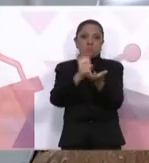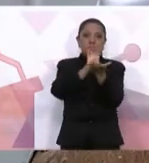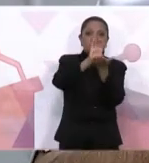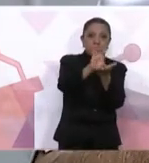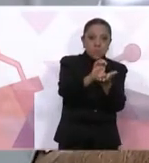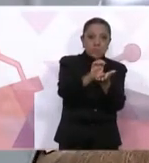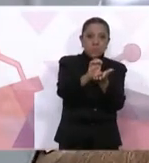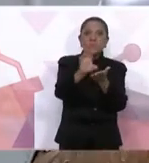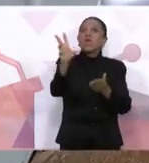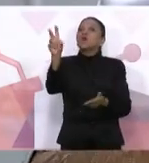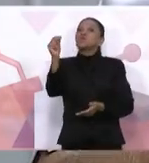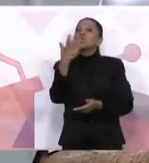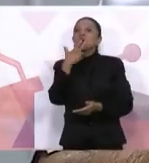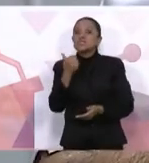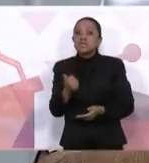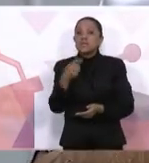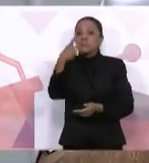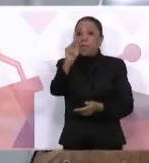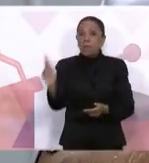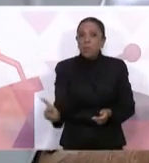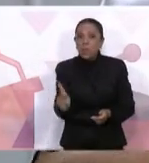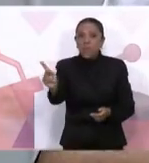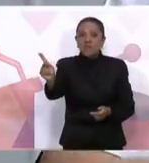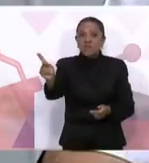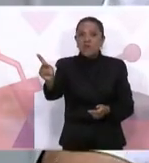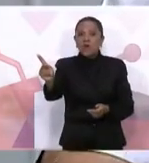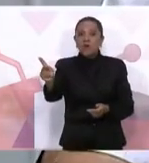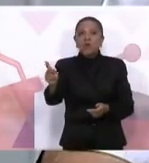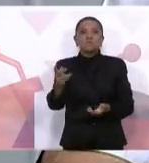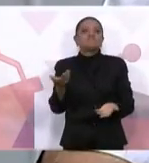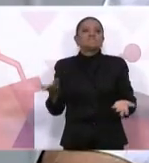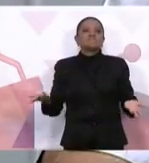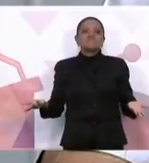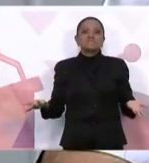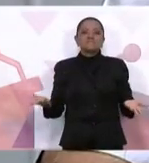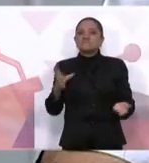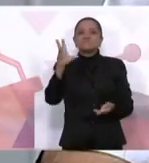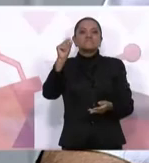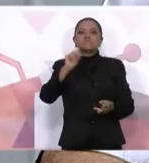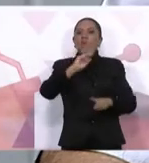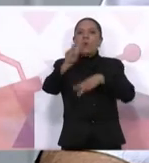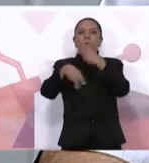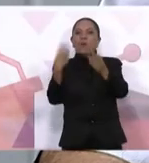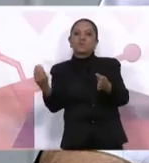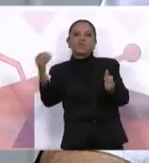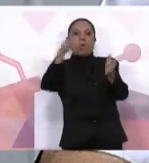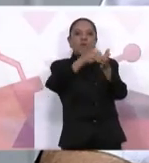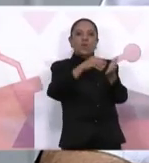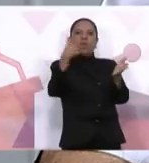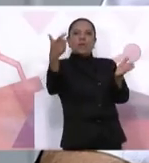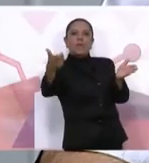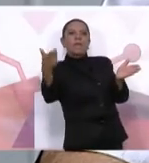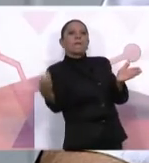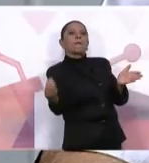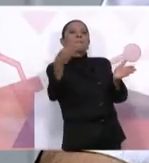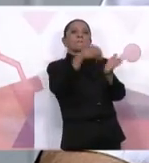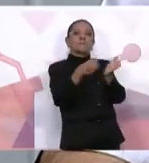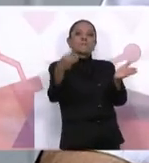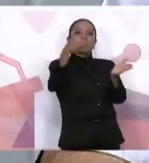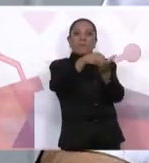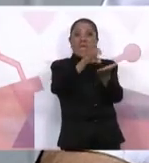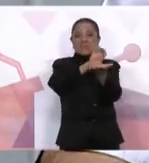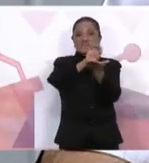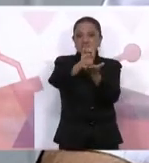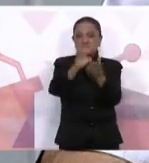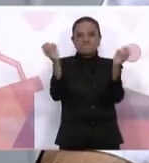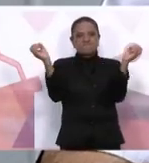al pueblo no no le vamos a poner un solo centavo de presupuesto lo que